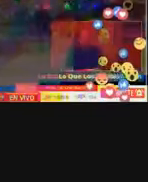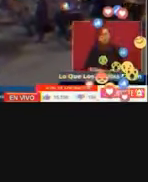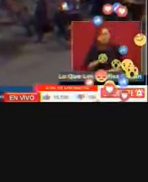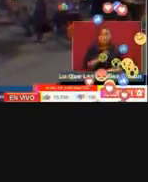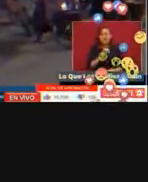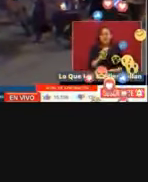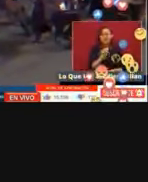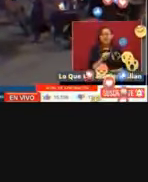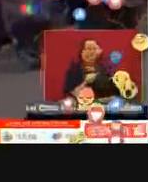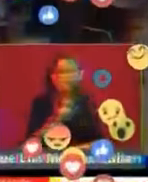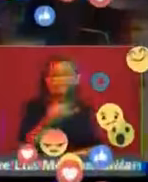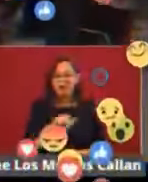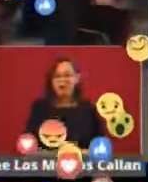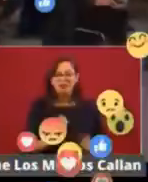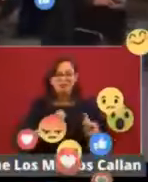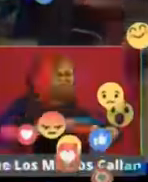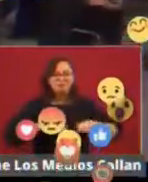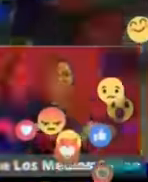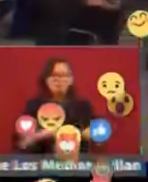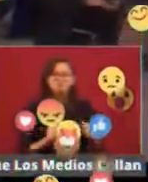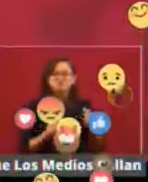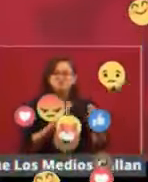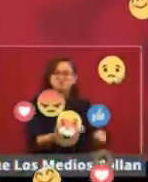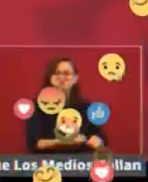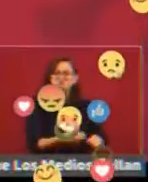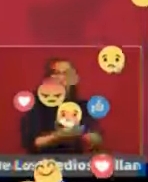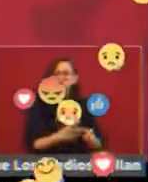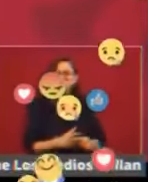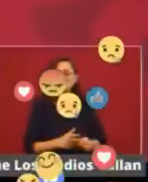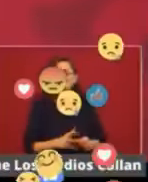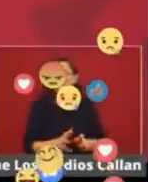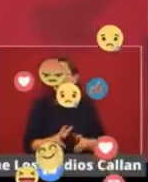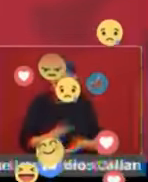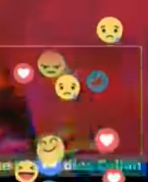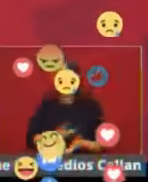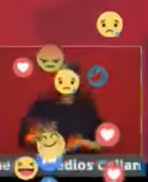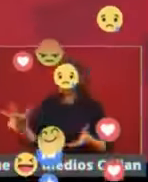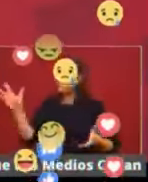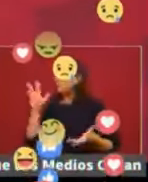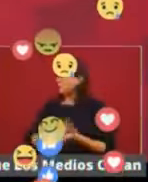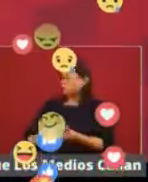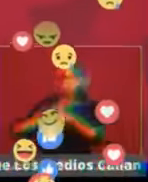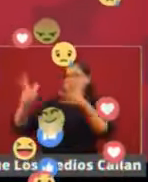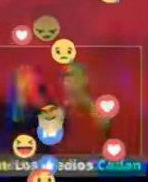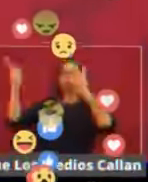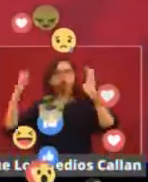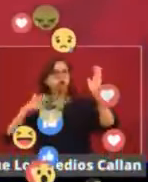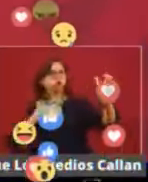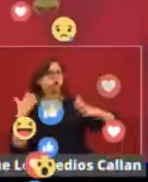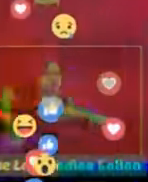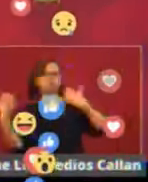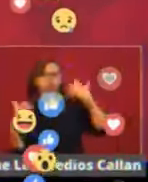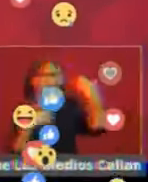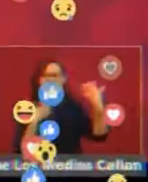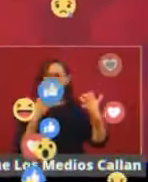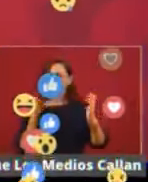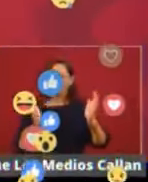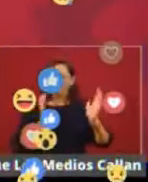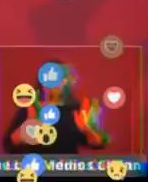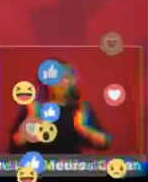Isabel Arvide. Vela. Y un escándalo mayúsculo. No les comentaba yo ayer, pues,